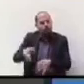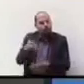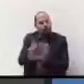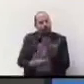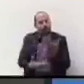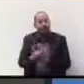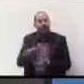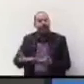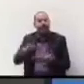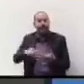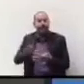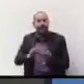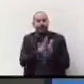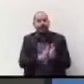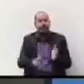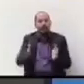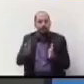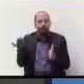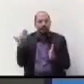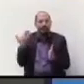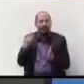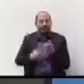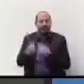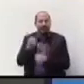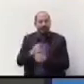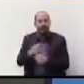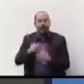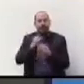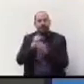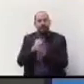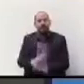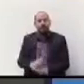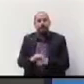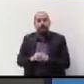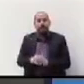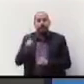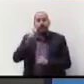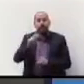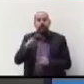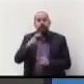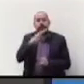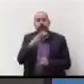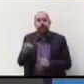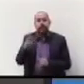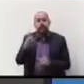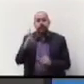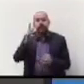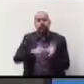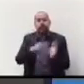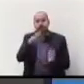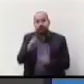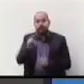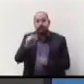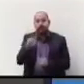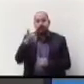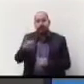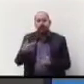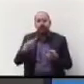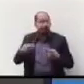anterior. Durante el periodo que se informa, detuvimos a más de 2.386 personas por la comisión de diversas